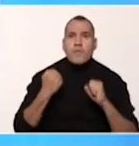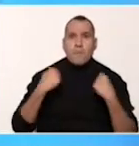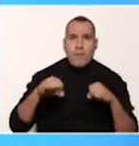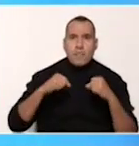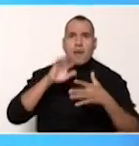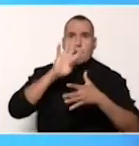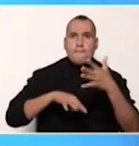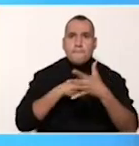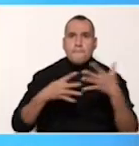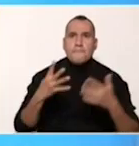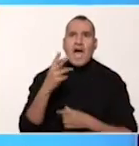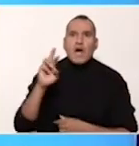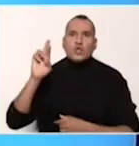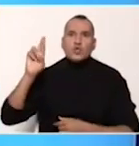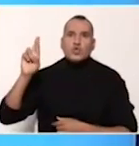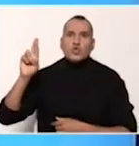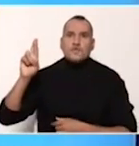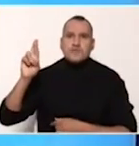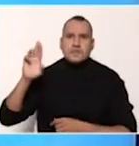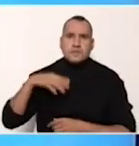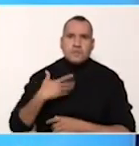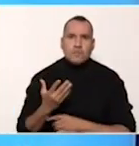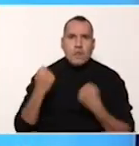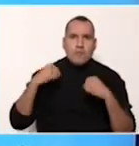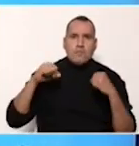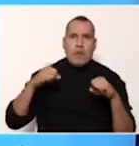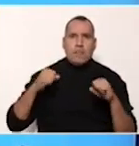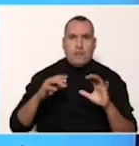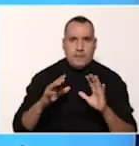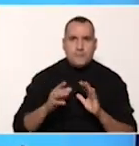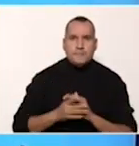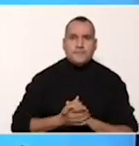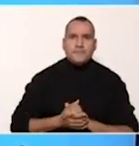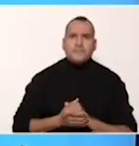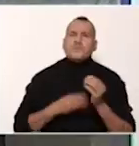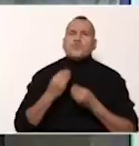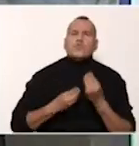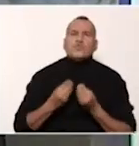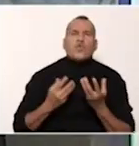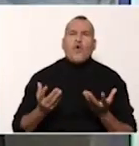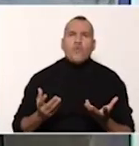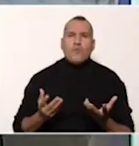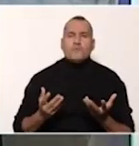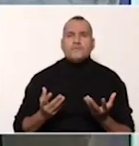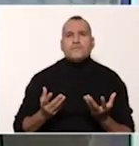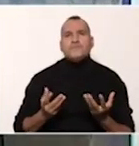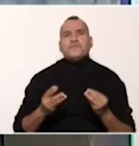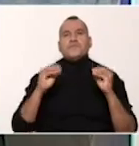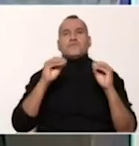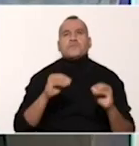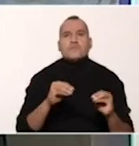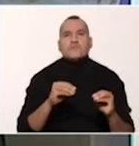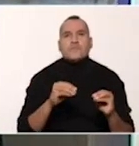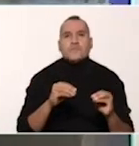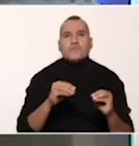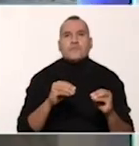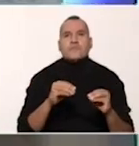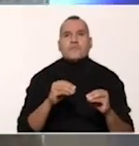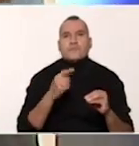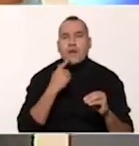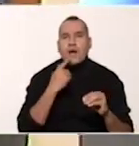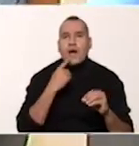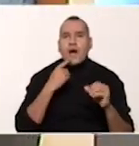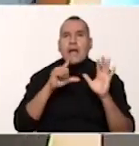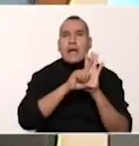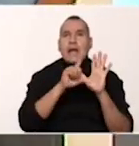aquí, entre q de x, este polinomio que tenemos aquí. ¿Cómo lo vamos a hacer utilizando la regla de